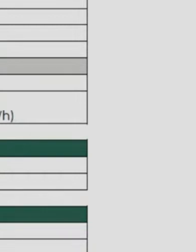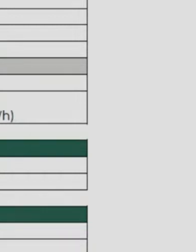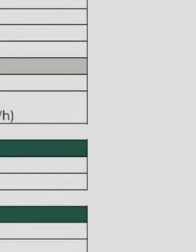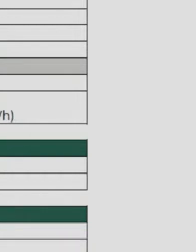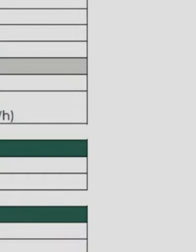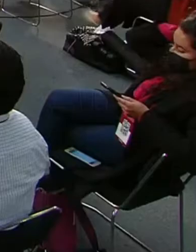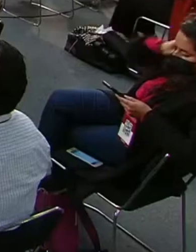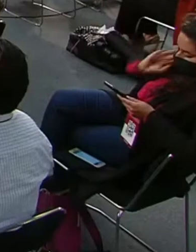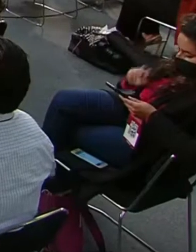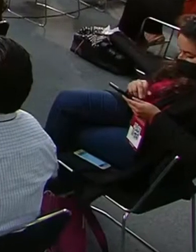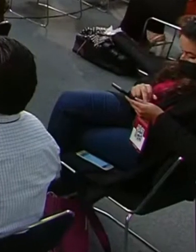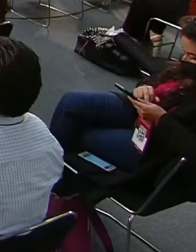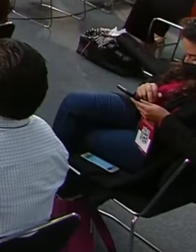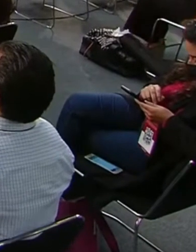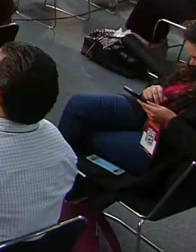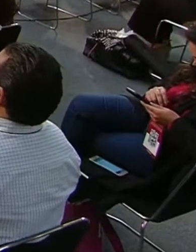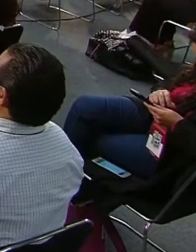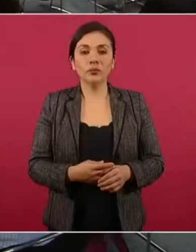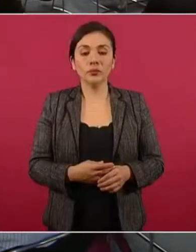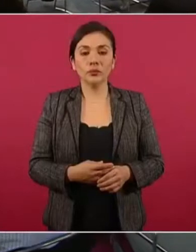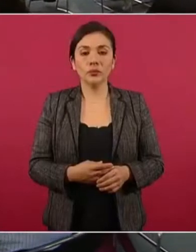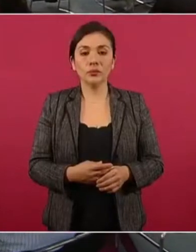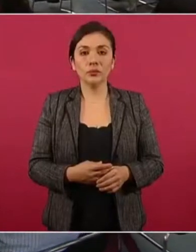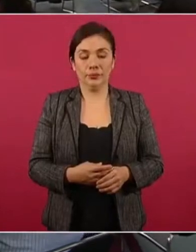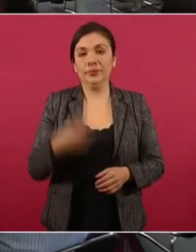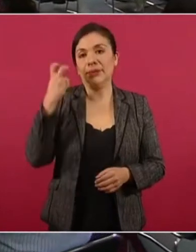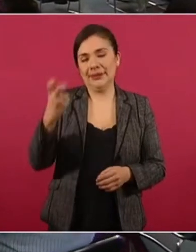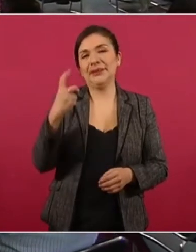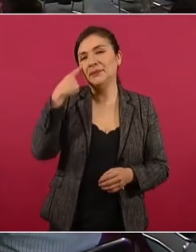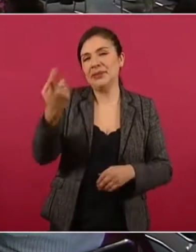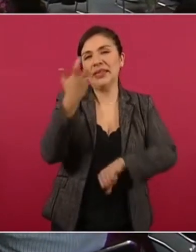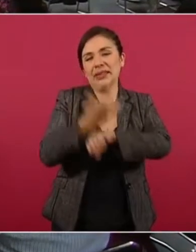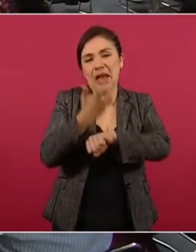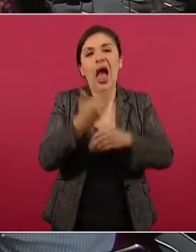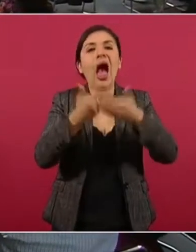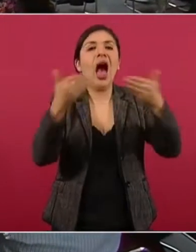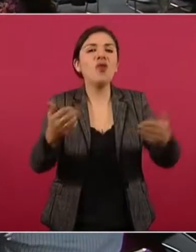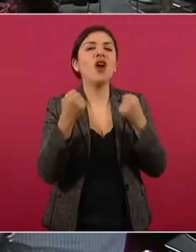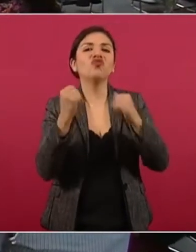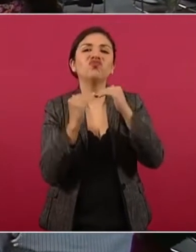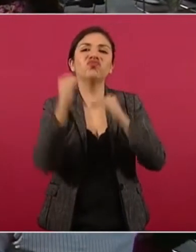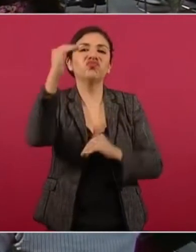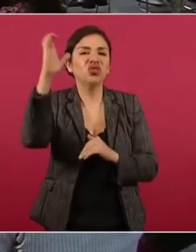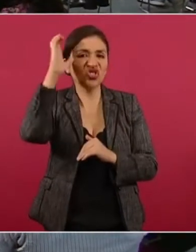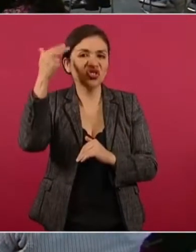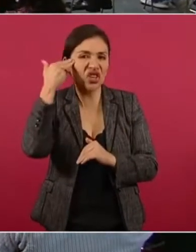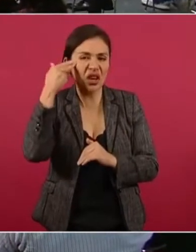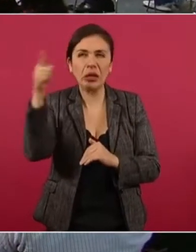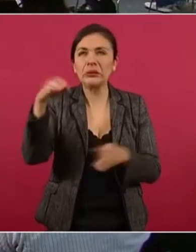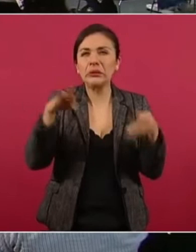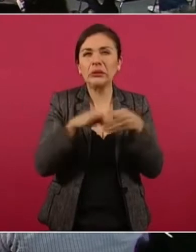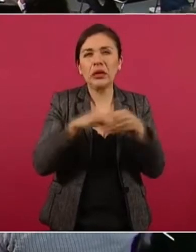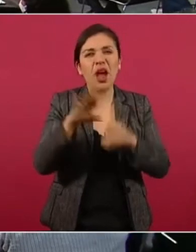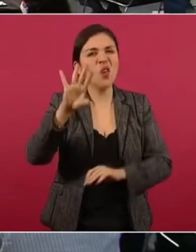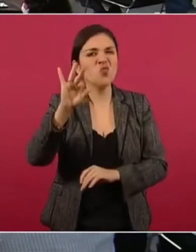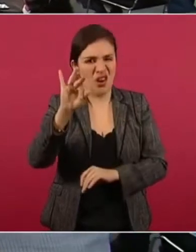Claro que ahora ya desde hace tiempo les gana China. China debe de tener aquí como cerca